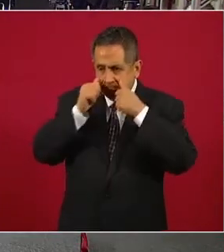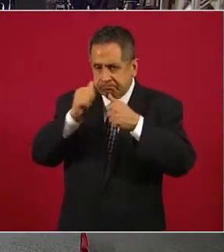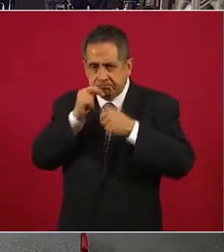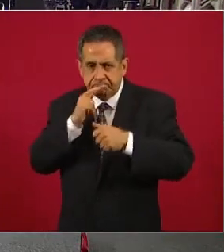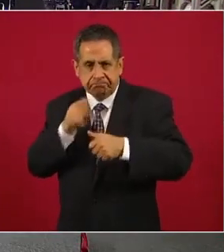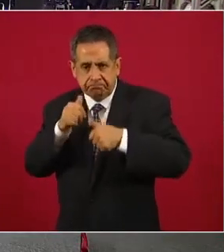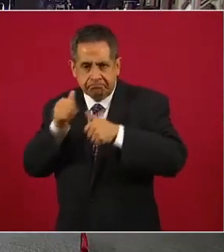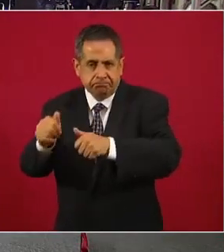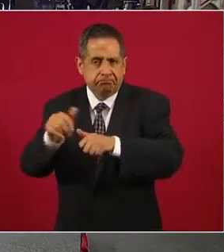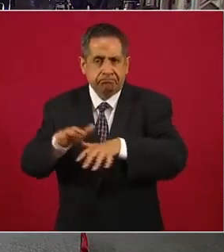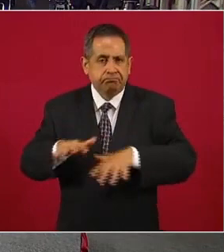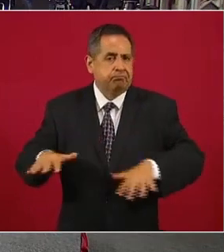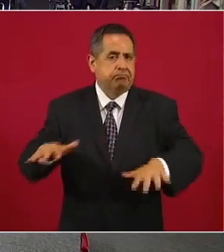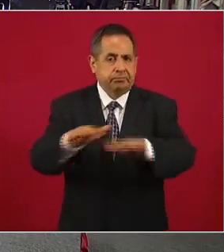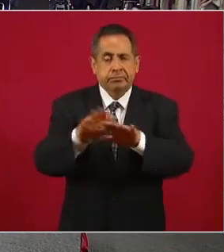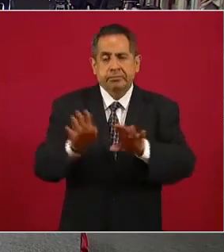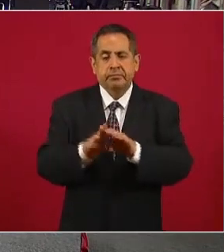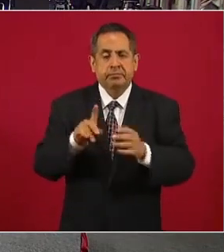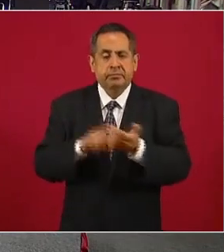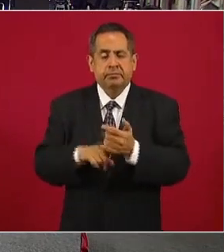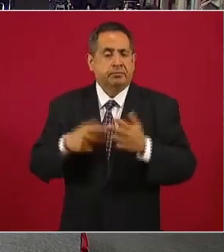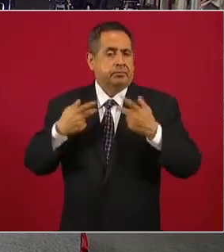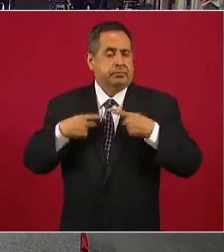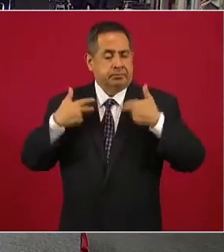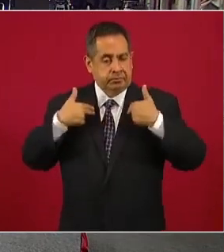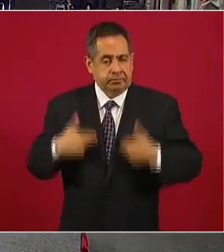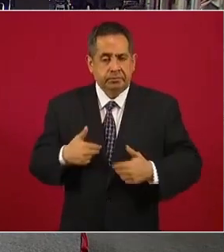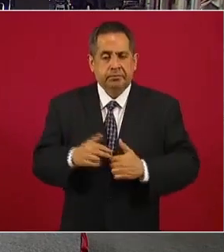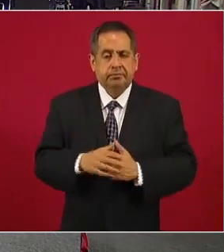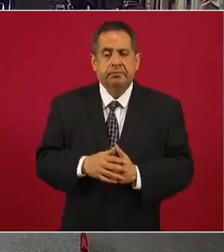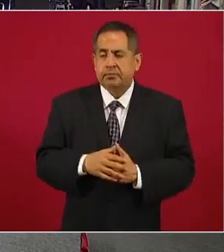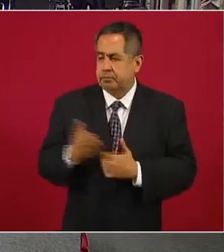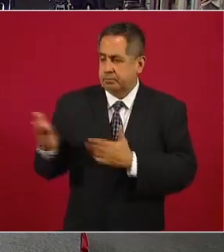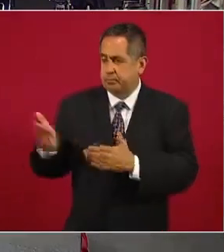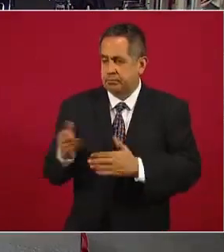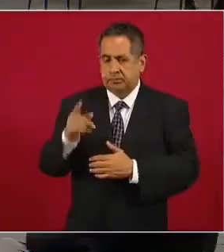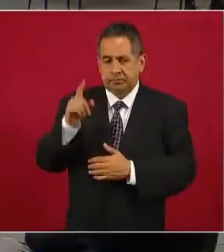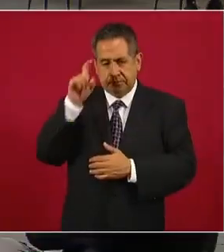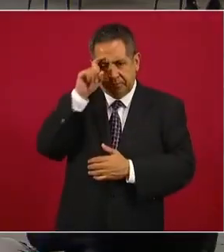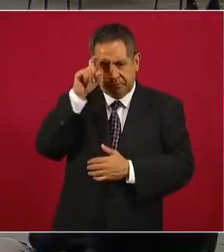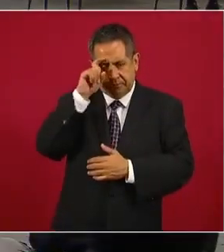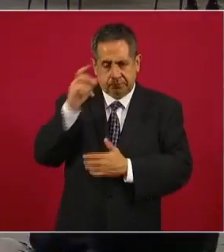epidemia, en atención al ser humano. Entonces, Hugo, por favor.